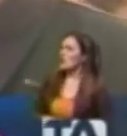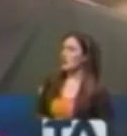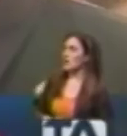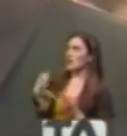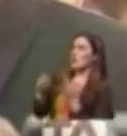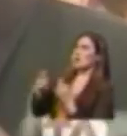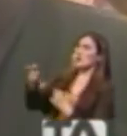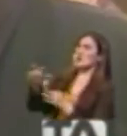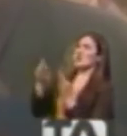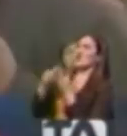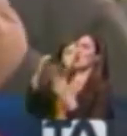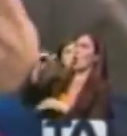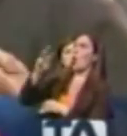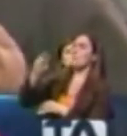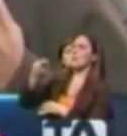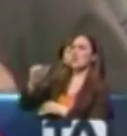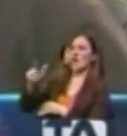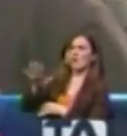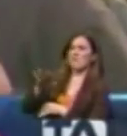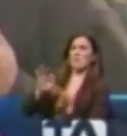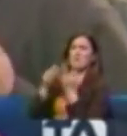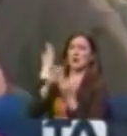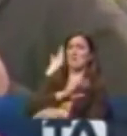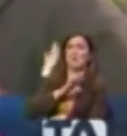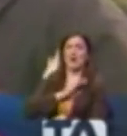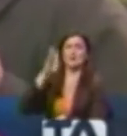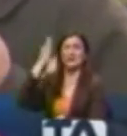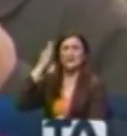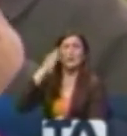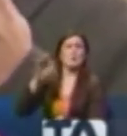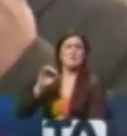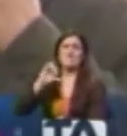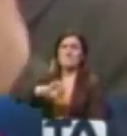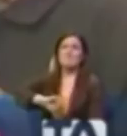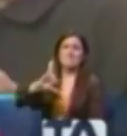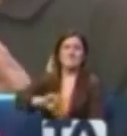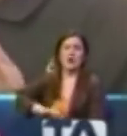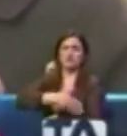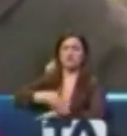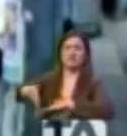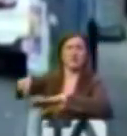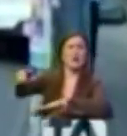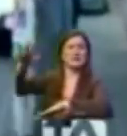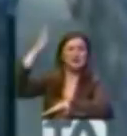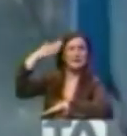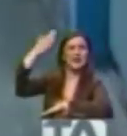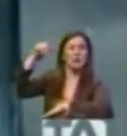de qué familia es, la familia Comina. Todo el barrio sabe que es la familia Comina, que viven en la calle Sabiango y